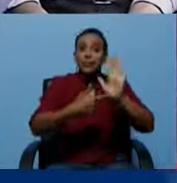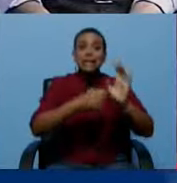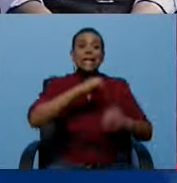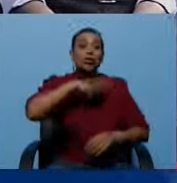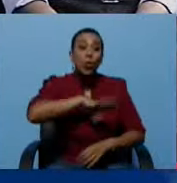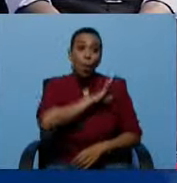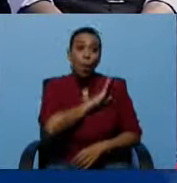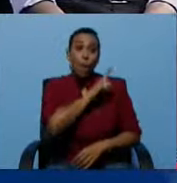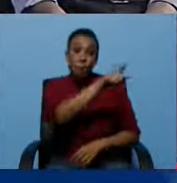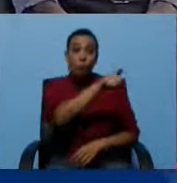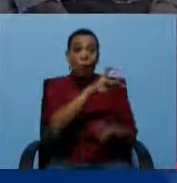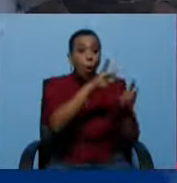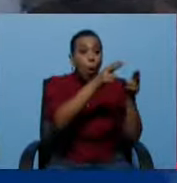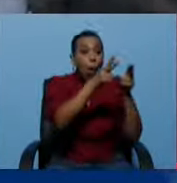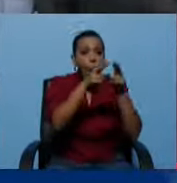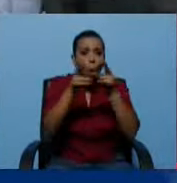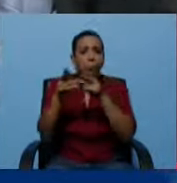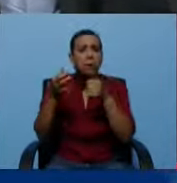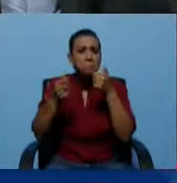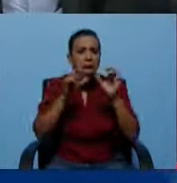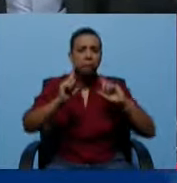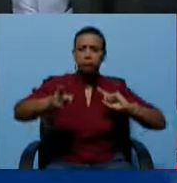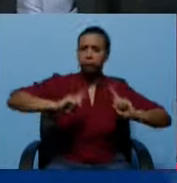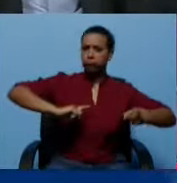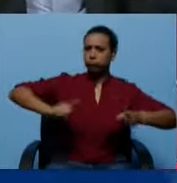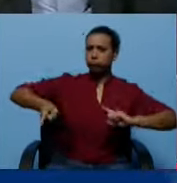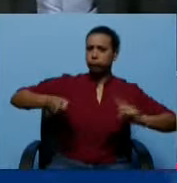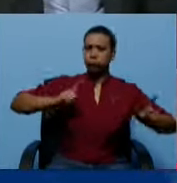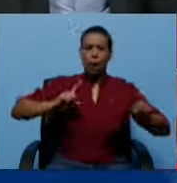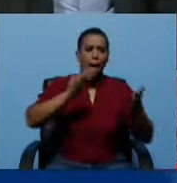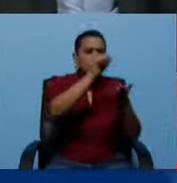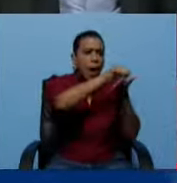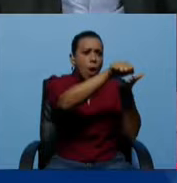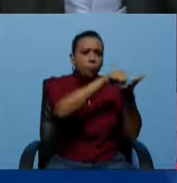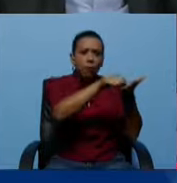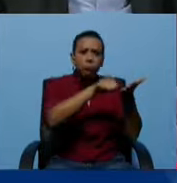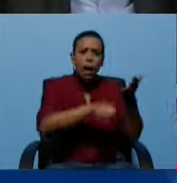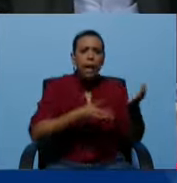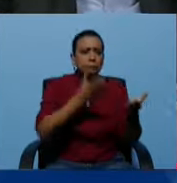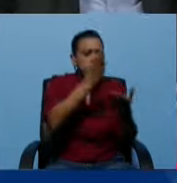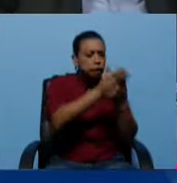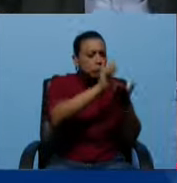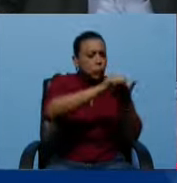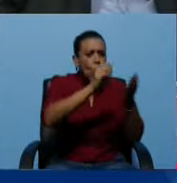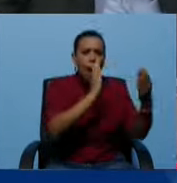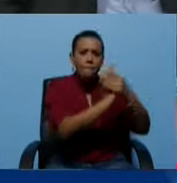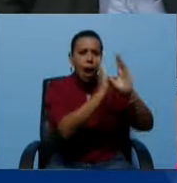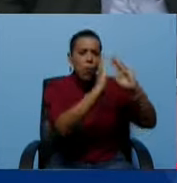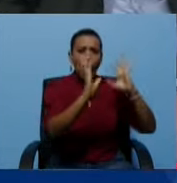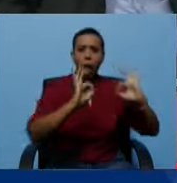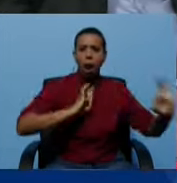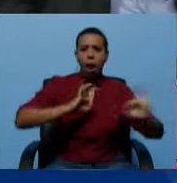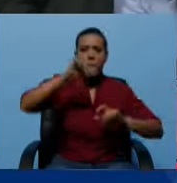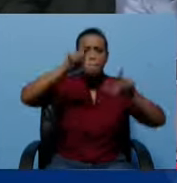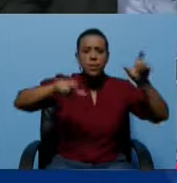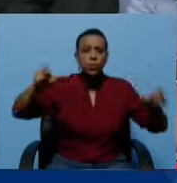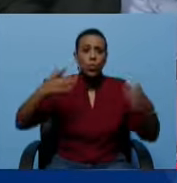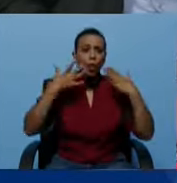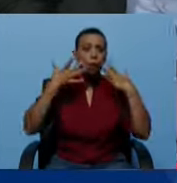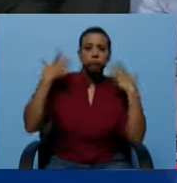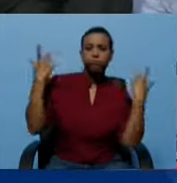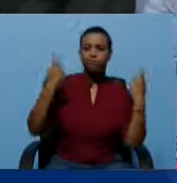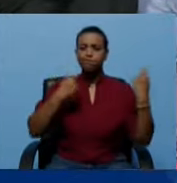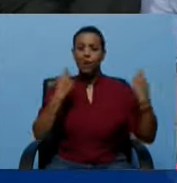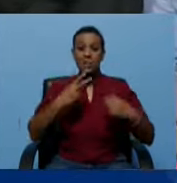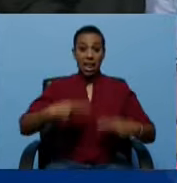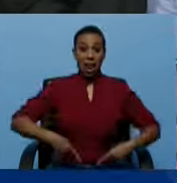Yo he visto partes, muy bien dirigida, muy bien escrita, tremendo guión, muy bien actuada. ¿Cómo va la película de la